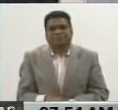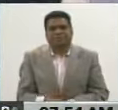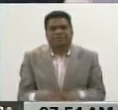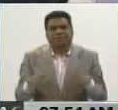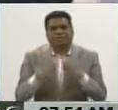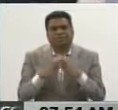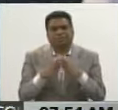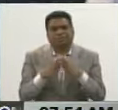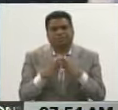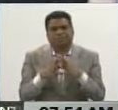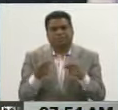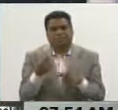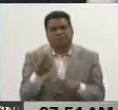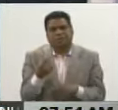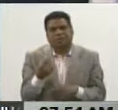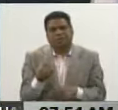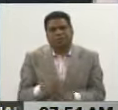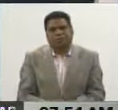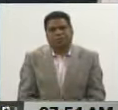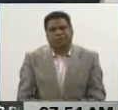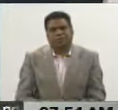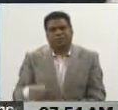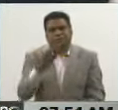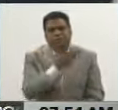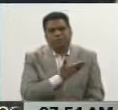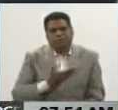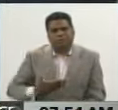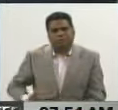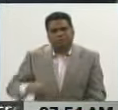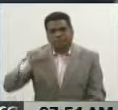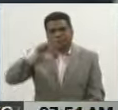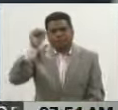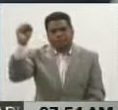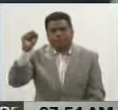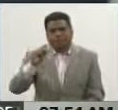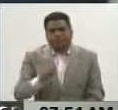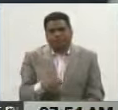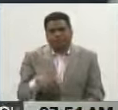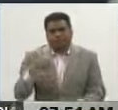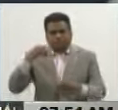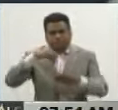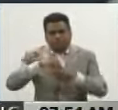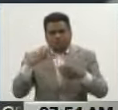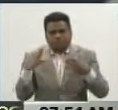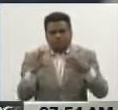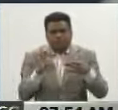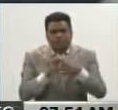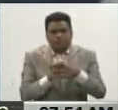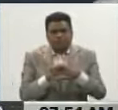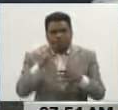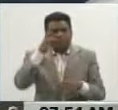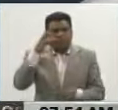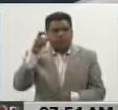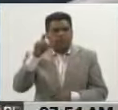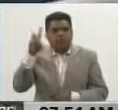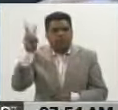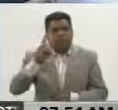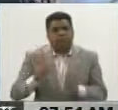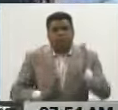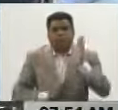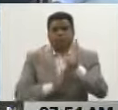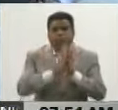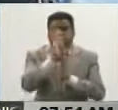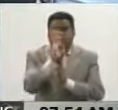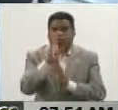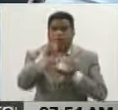en el ámbito económico. El presidente Nicolás Maduro, junto con el pueblo de Venezuela, ha creado los CLAP. Tenemos que desarrollar los CLAP